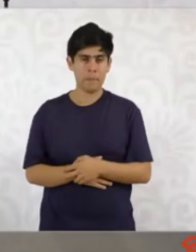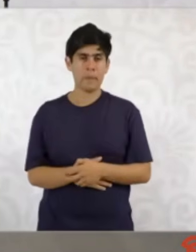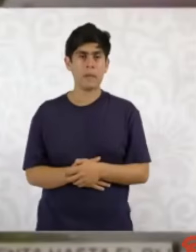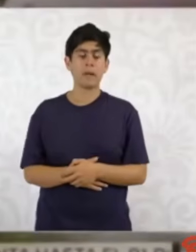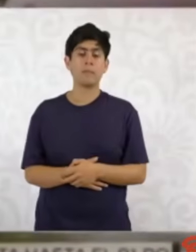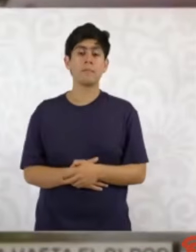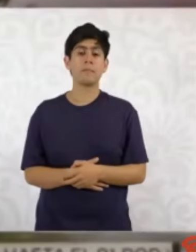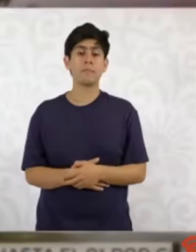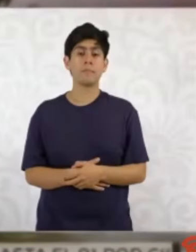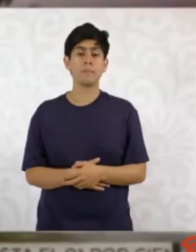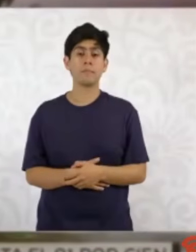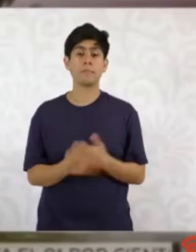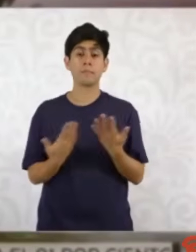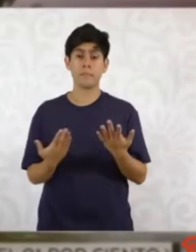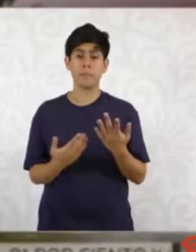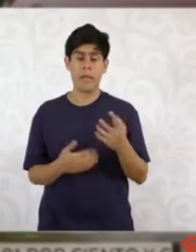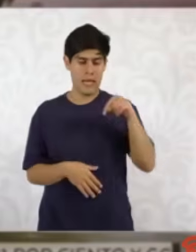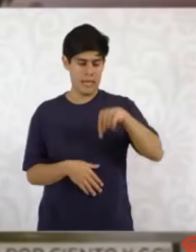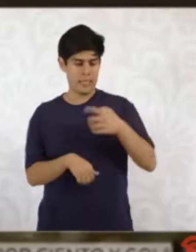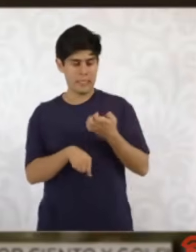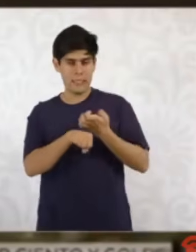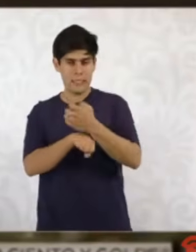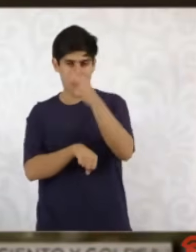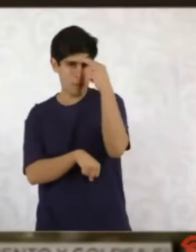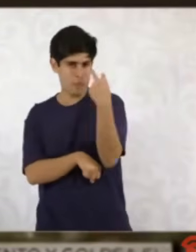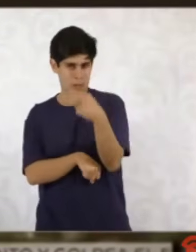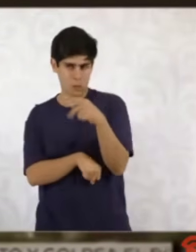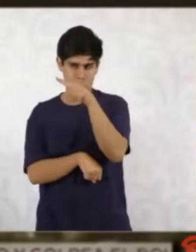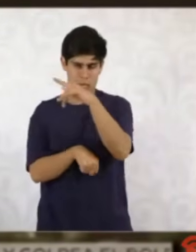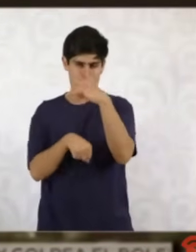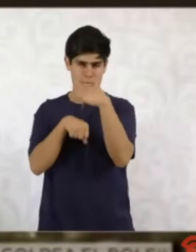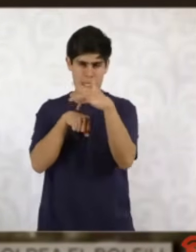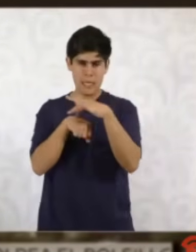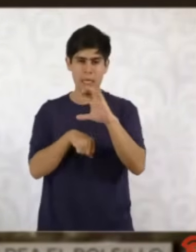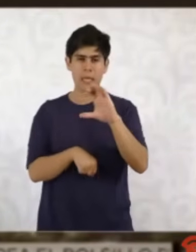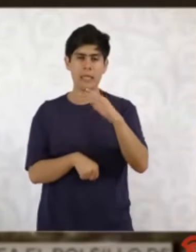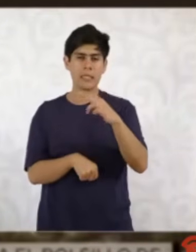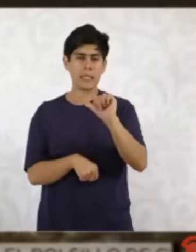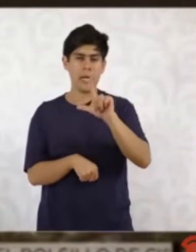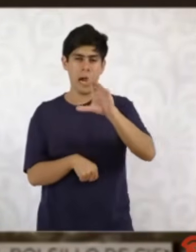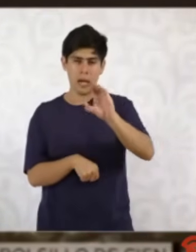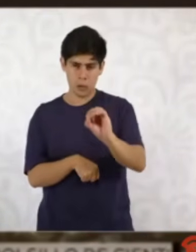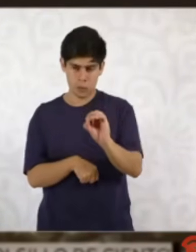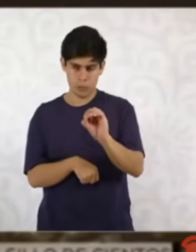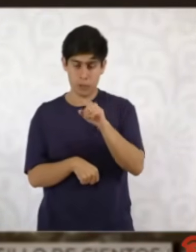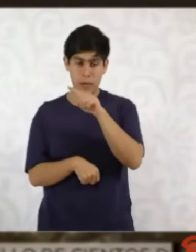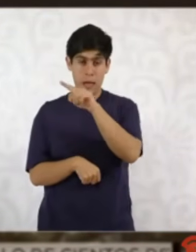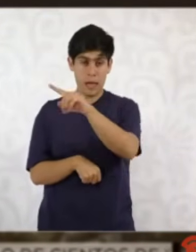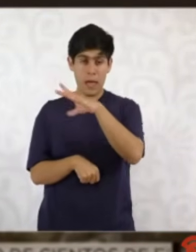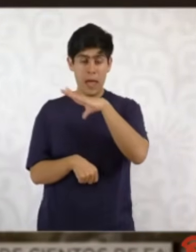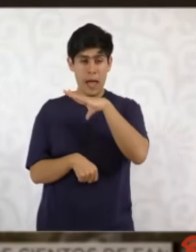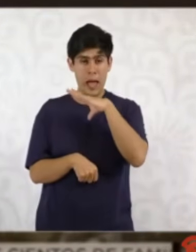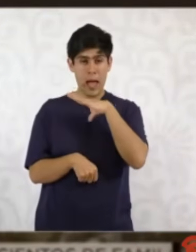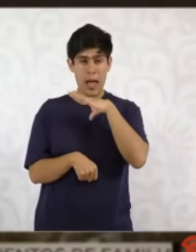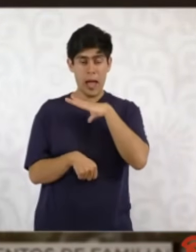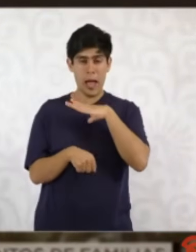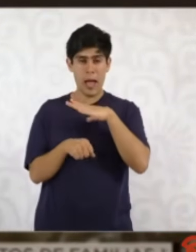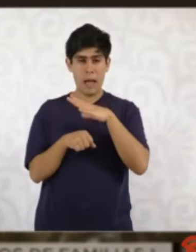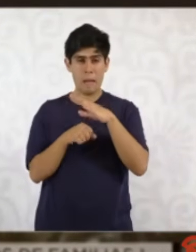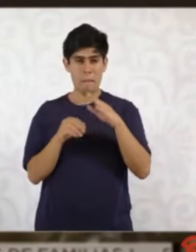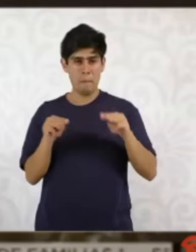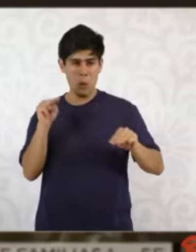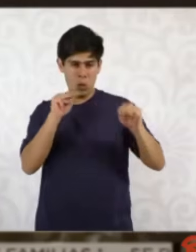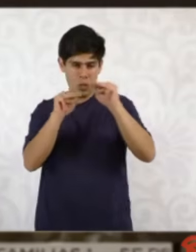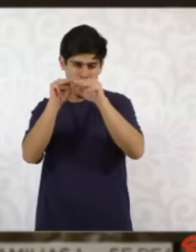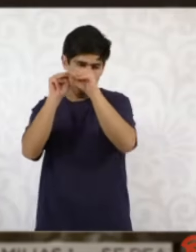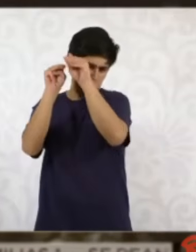Seguimos en el Estado de México porque precisamente en Chalco ahí hay una barranca que arrastró toneladas de